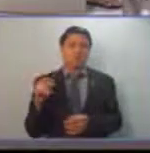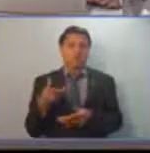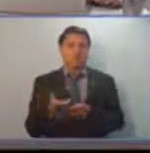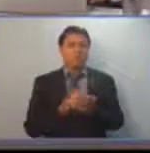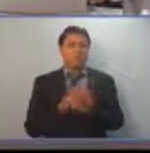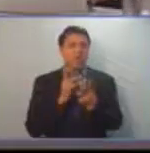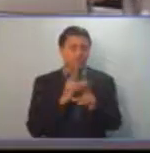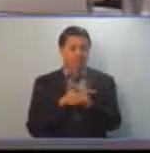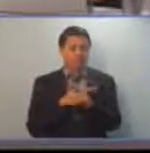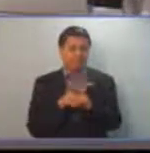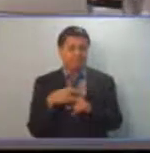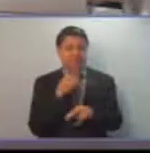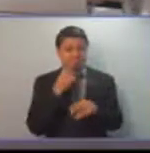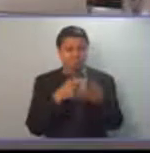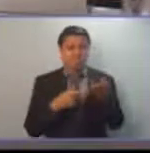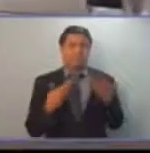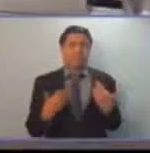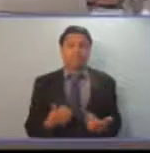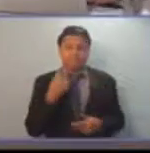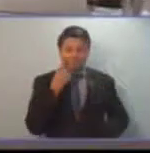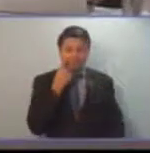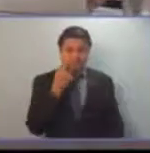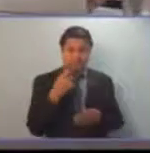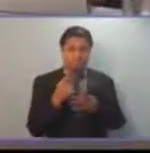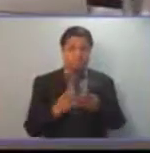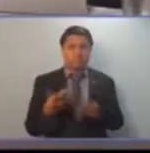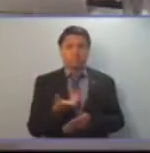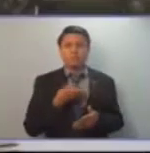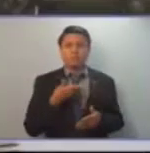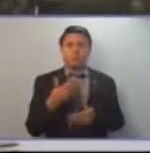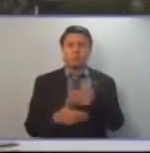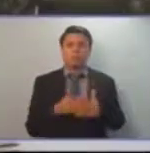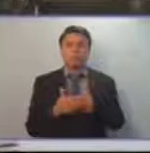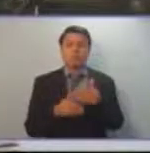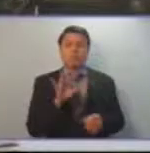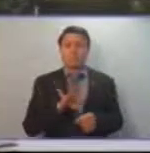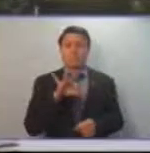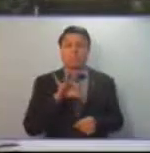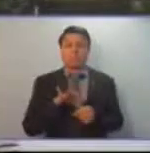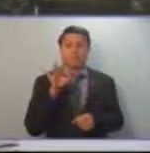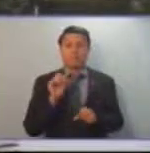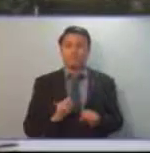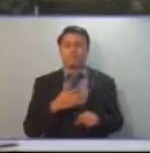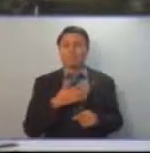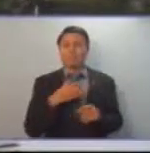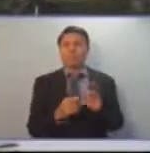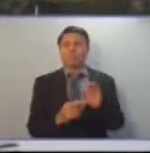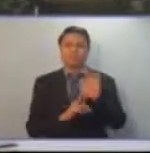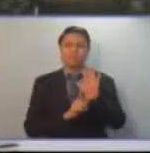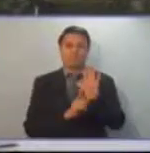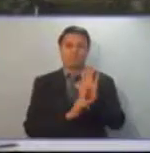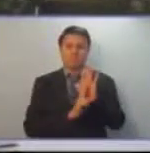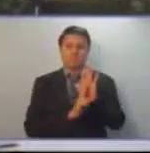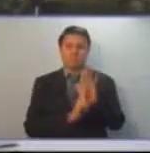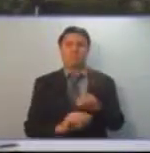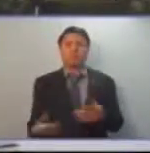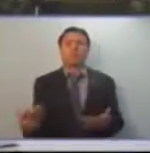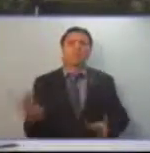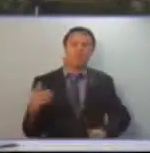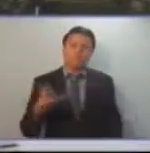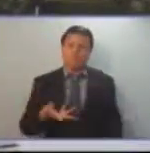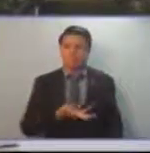que tienen derecho a fiscalizar todo el proceso electoral, a tener representación de acuerdo